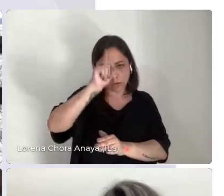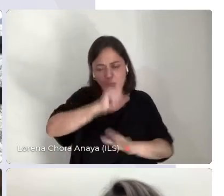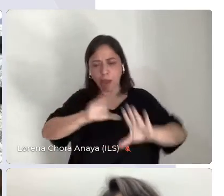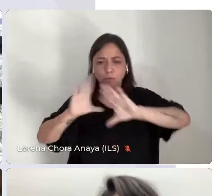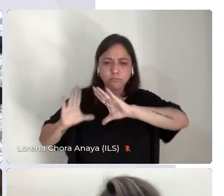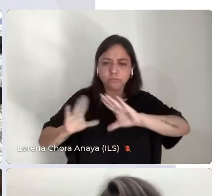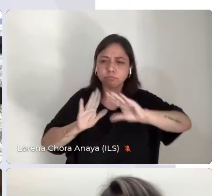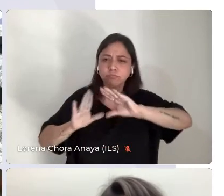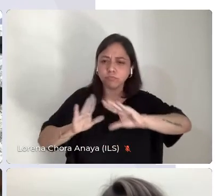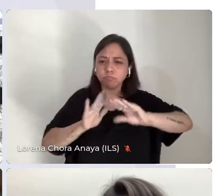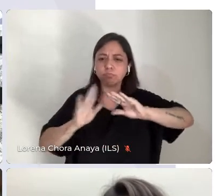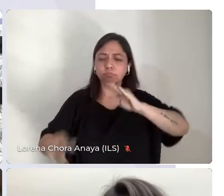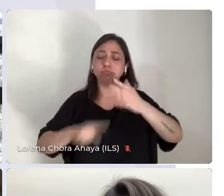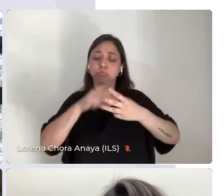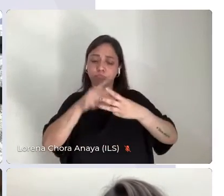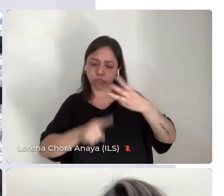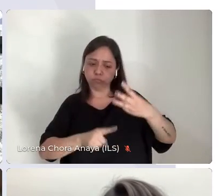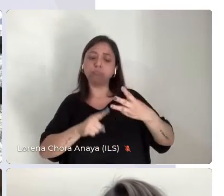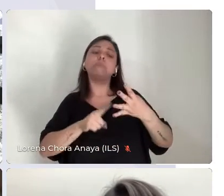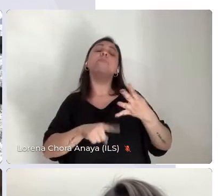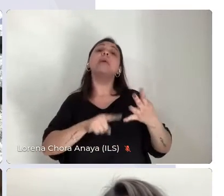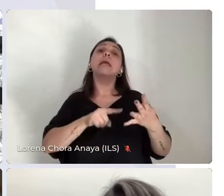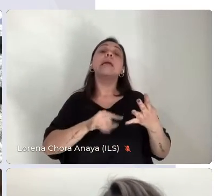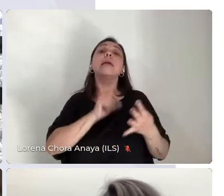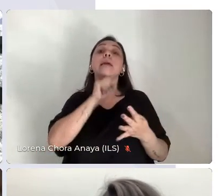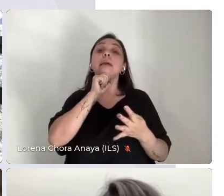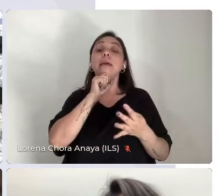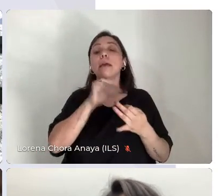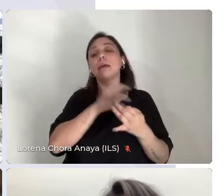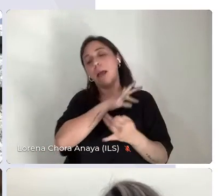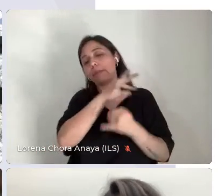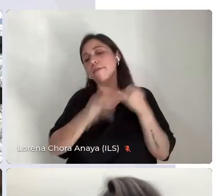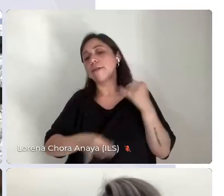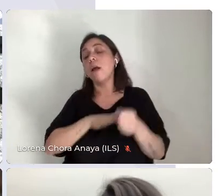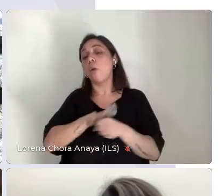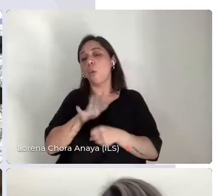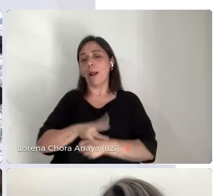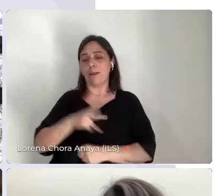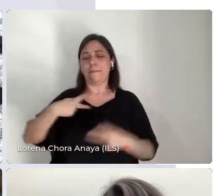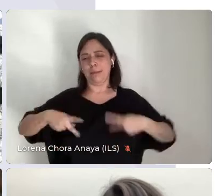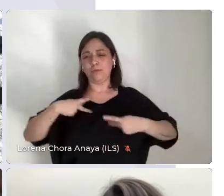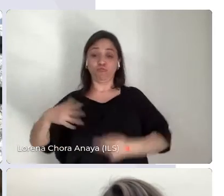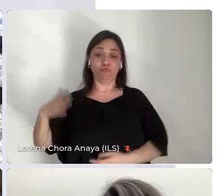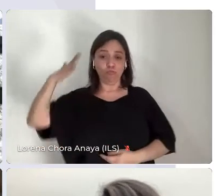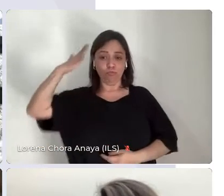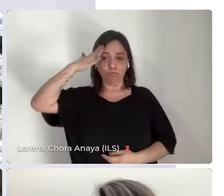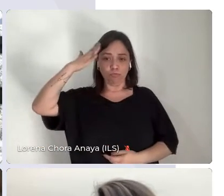desde justamente una gerencia que permite que ese esfuerzo se vea